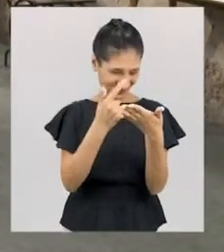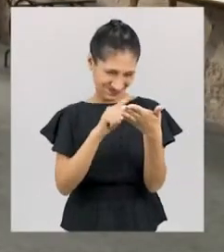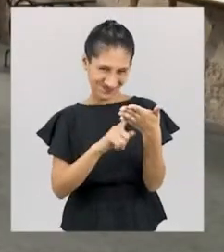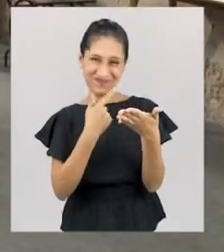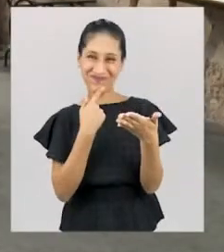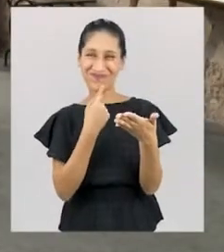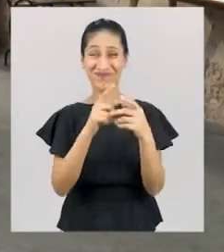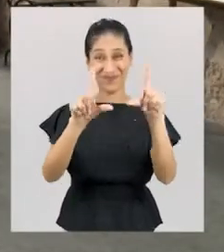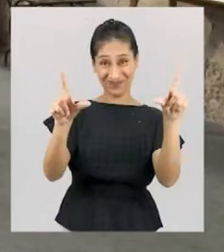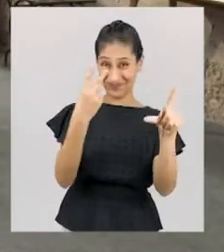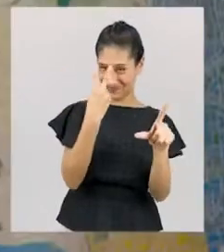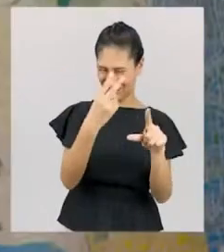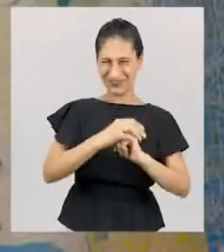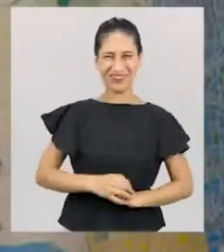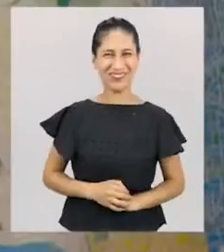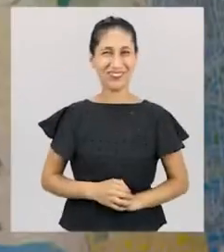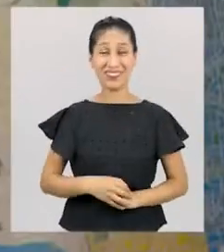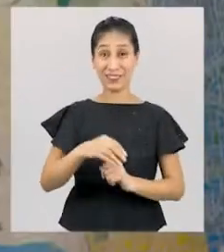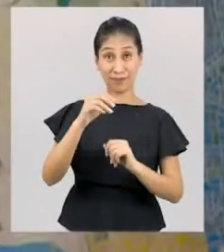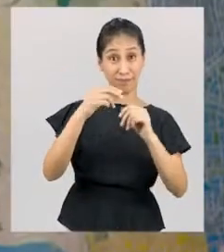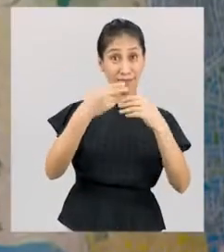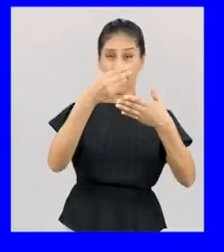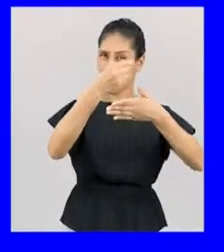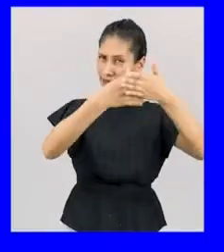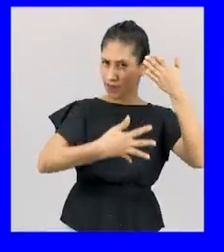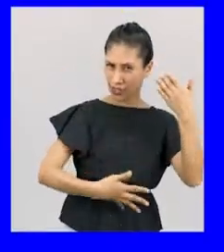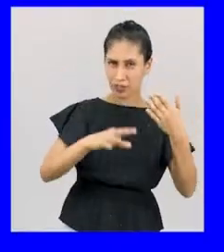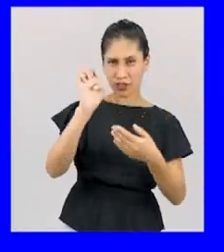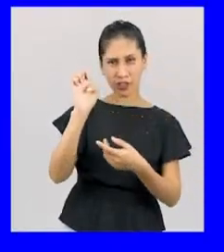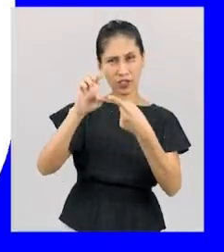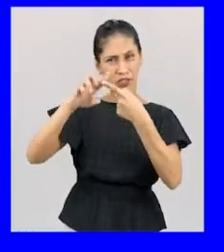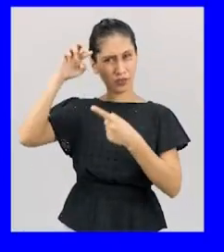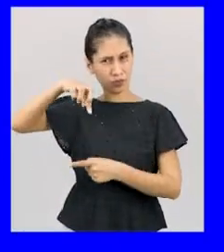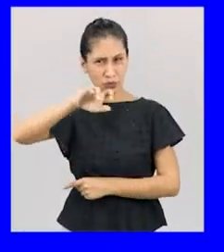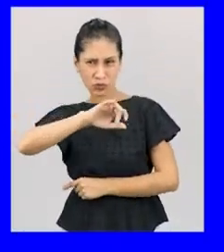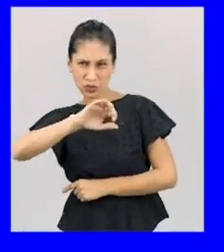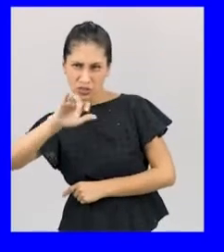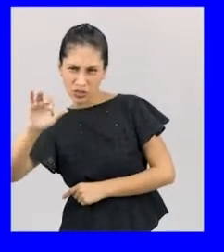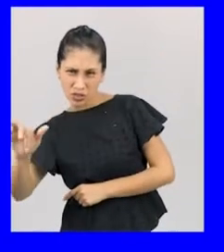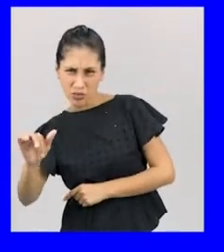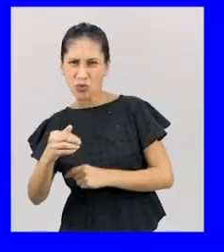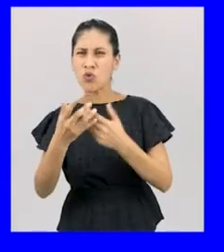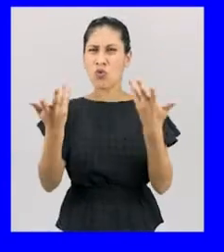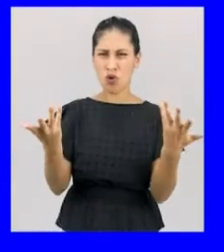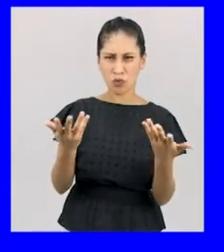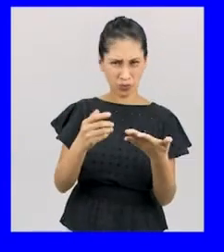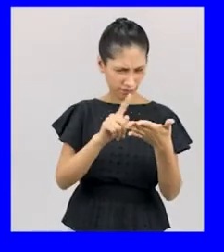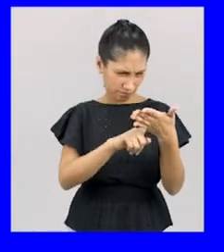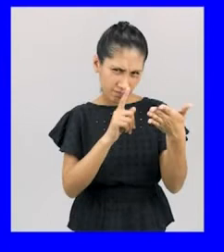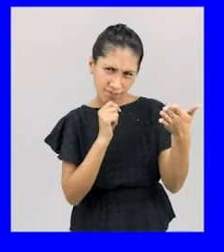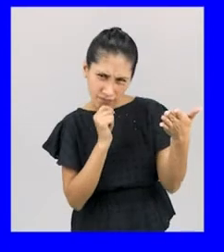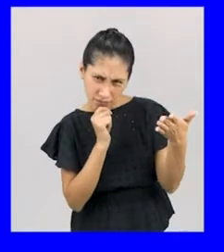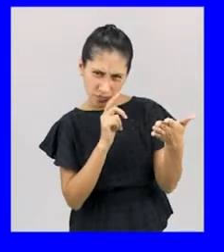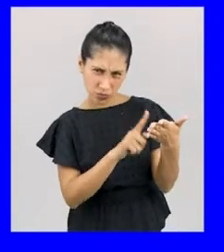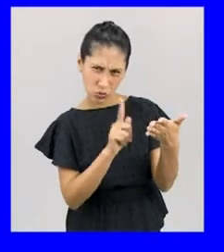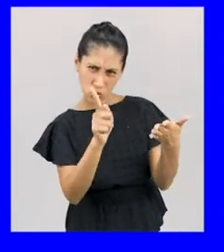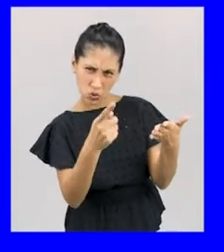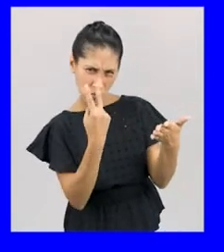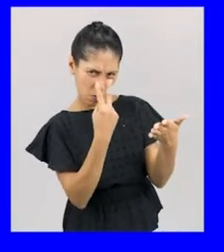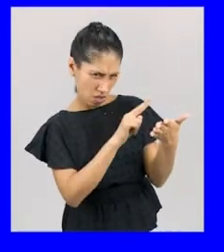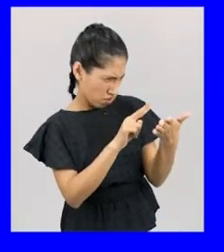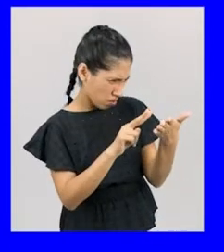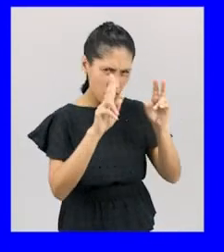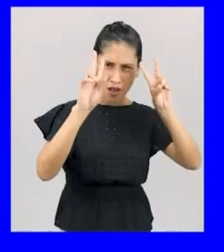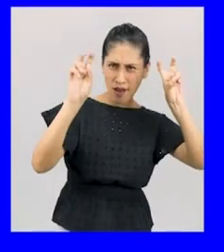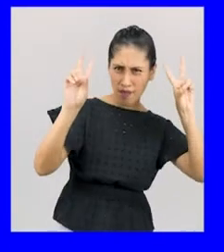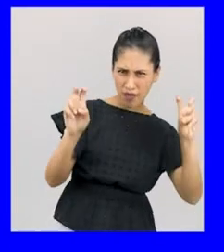hoy sea muy entretenido. El texto expositivo es un texto formal que se utiliza para presentar una hipótesis, teoría o un tema